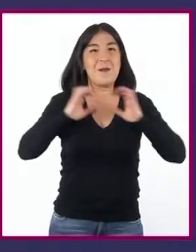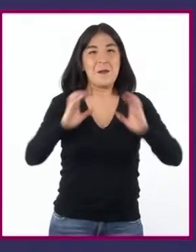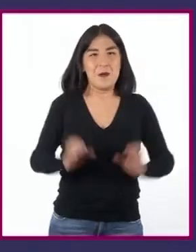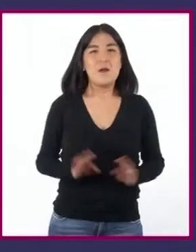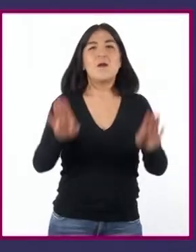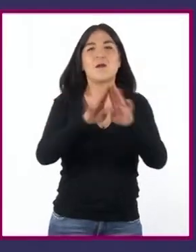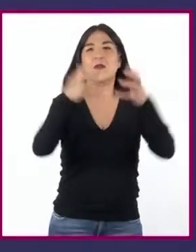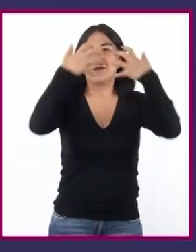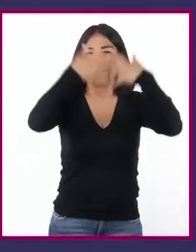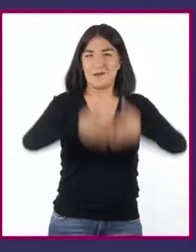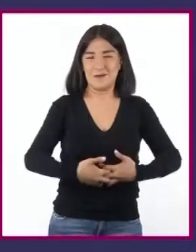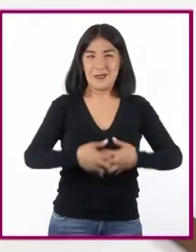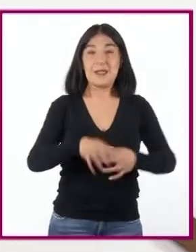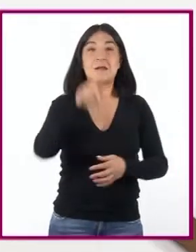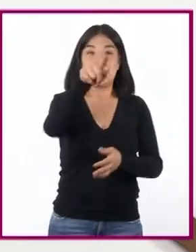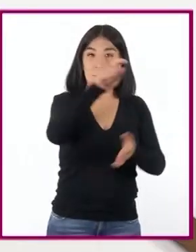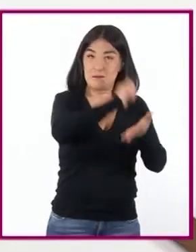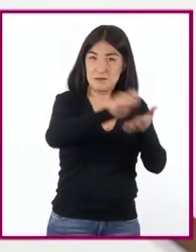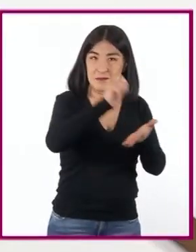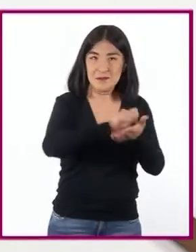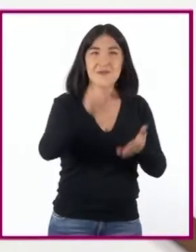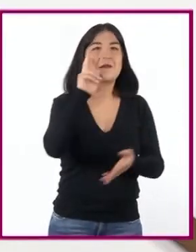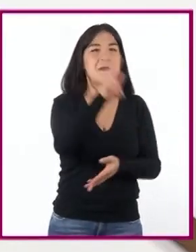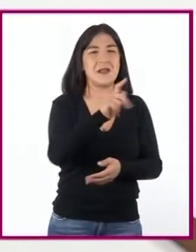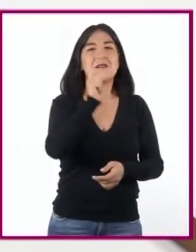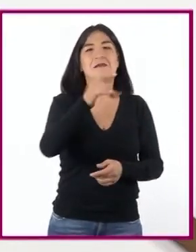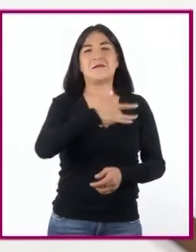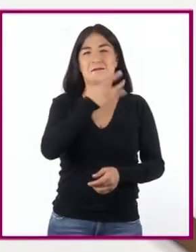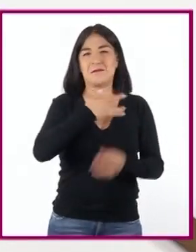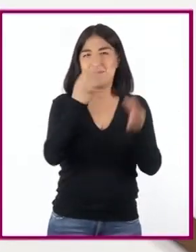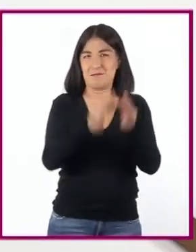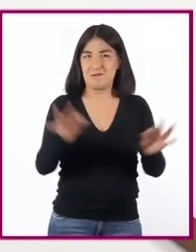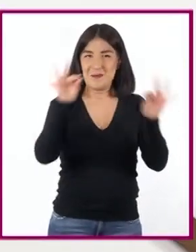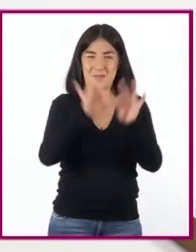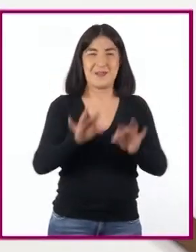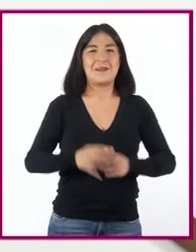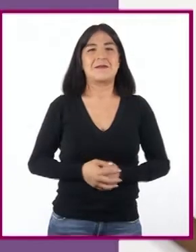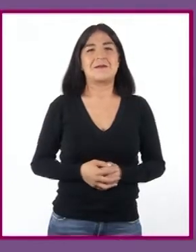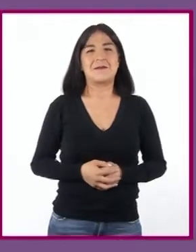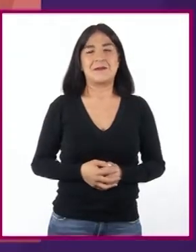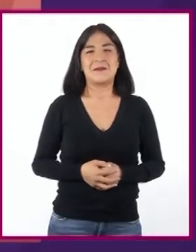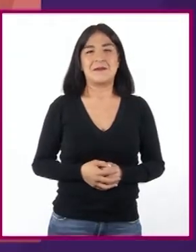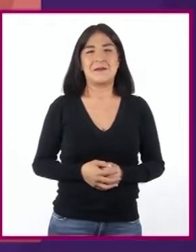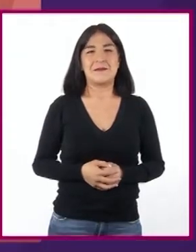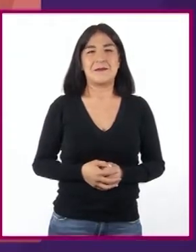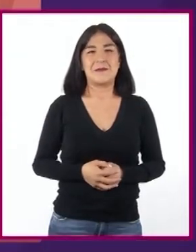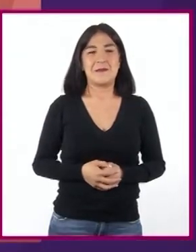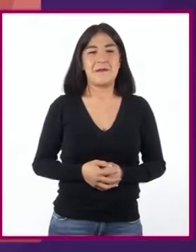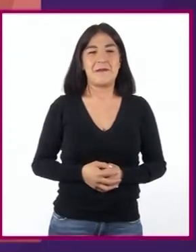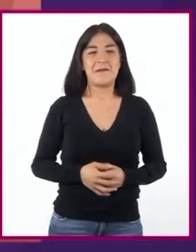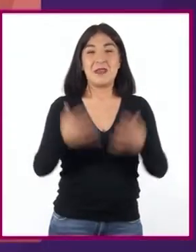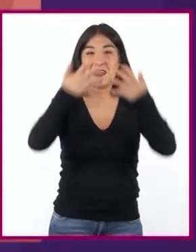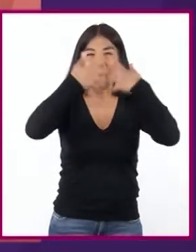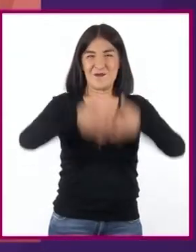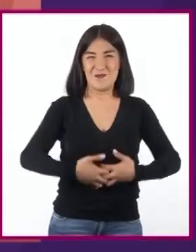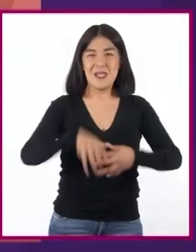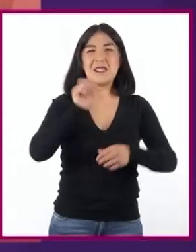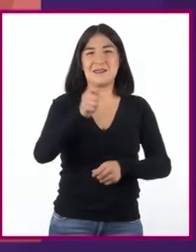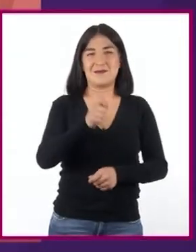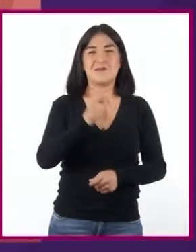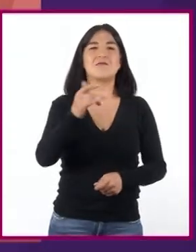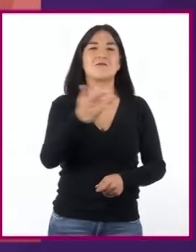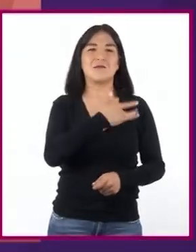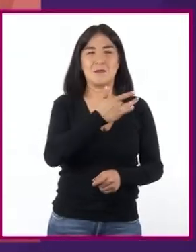función. Tomen nota de aquellos datos que consideren más importantes. La función principal del